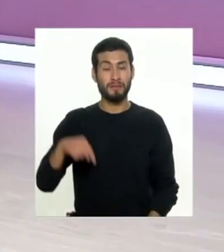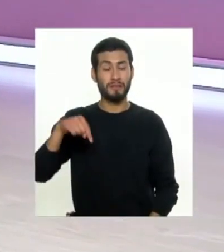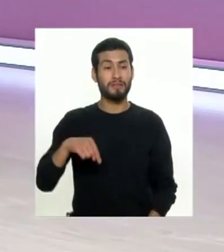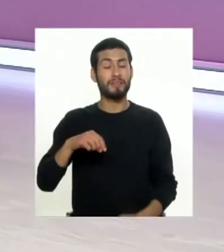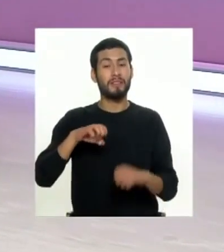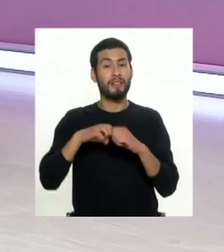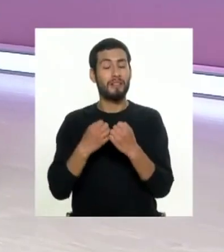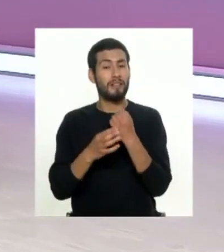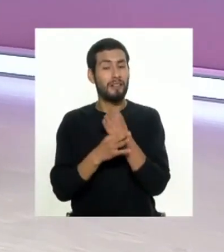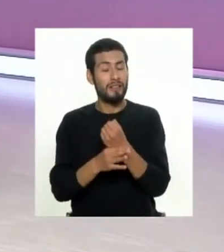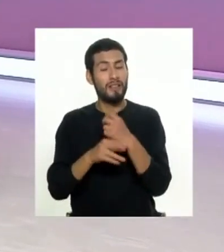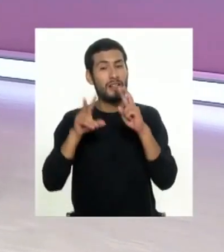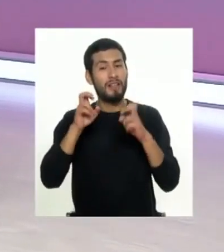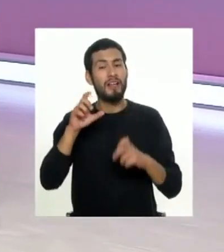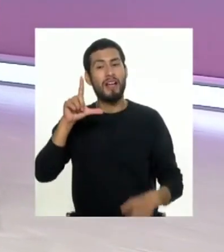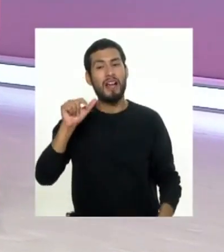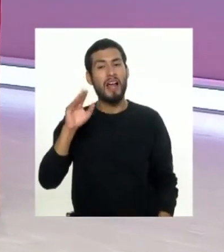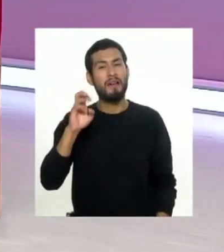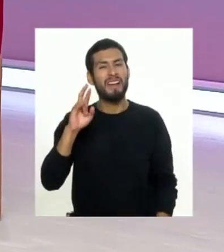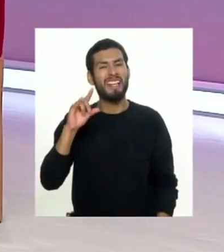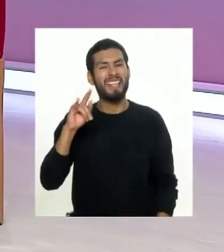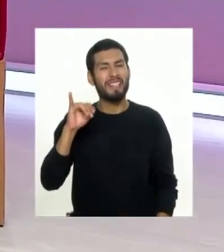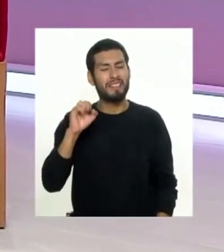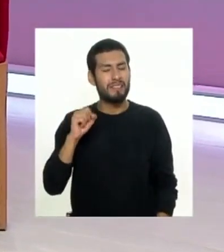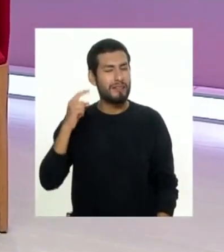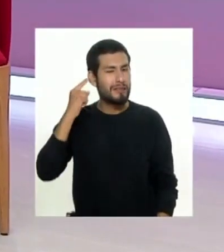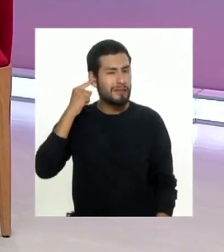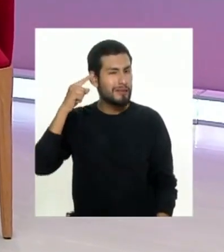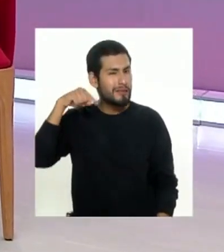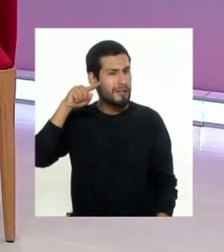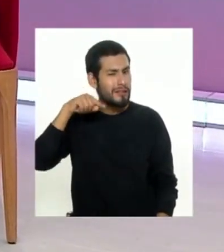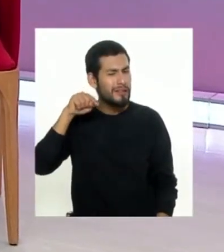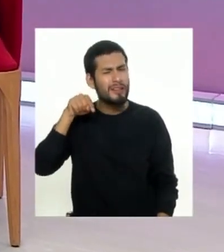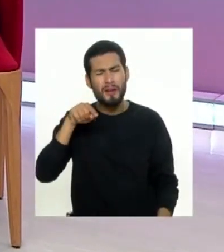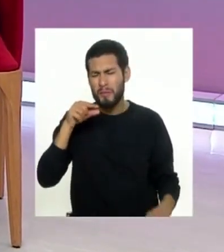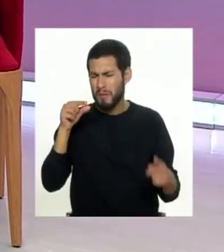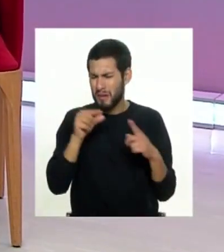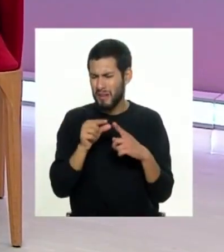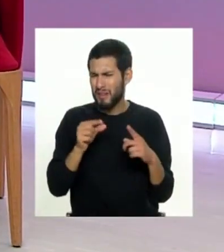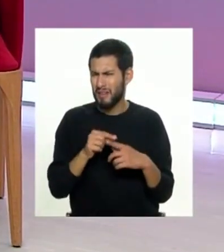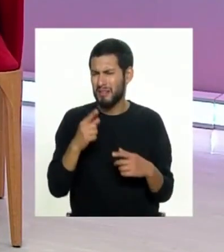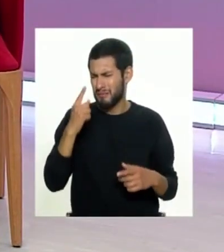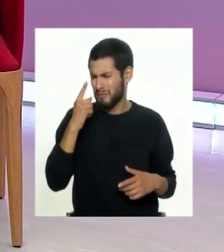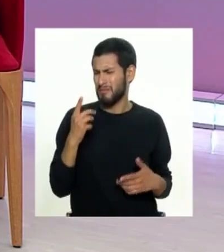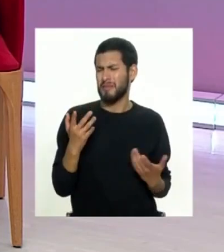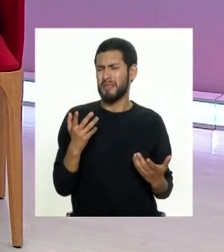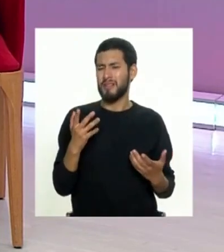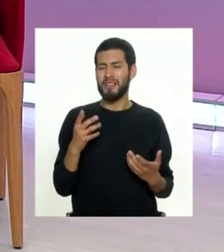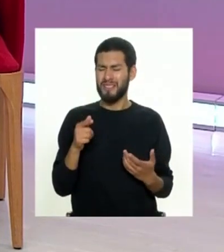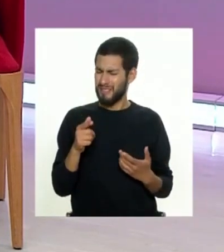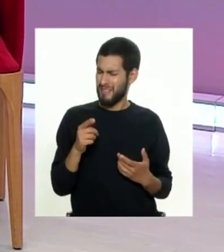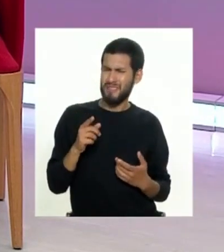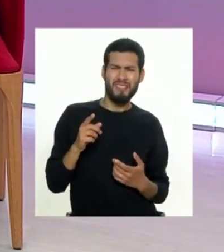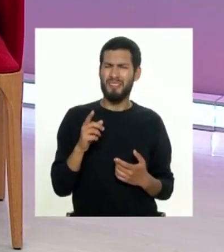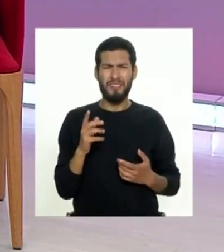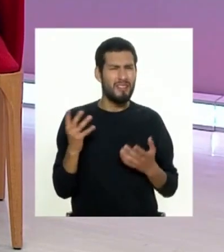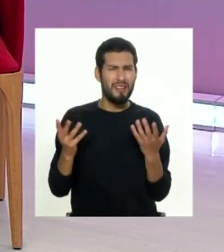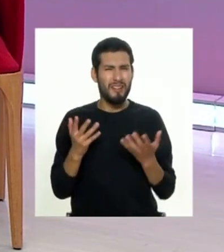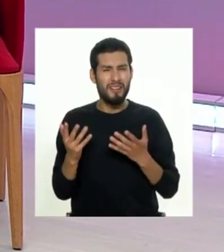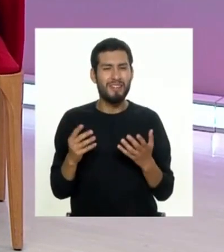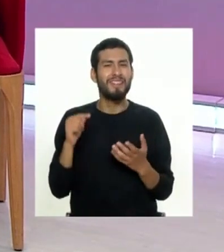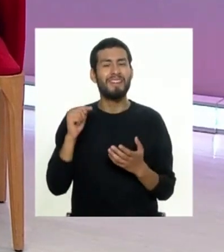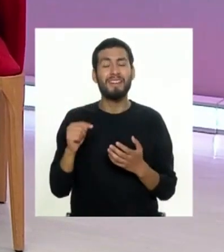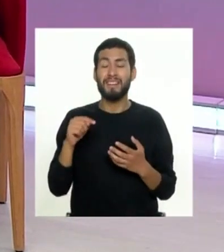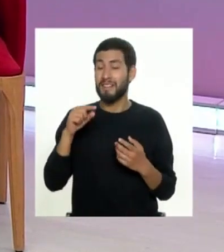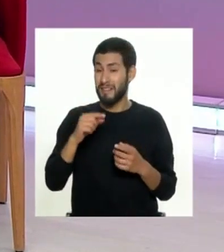El cuerpo médico hablando de la laberintitis, y esta palabra nos suena pues un poco de cajón desastre, porque detrás